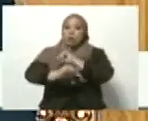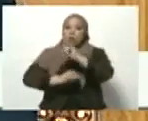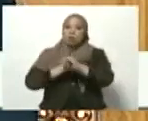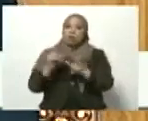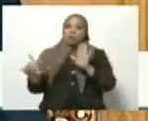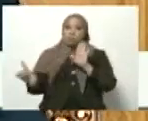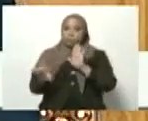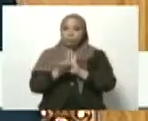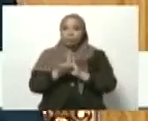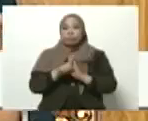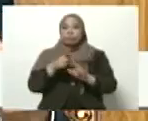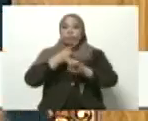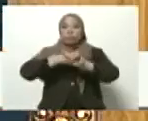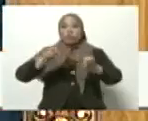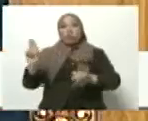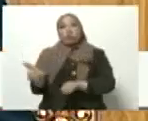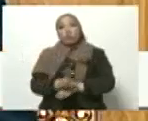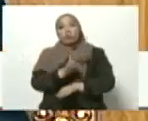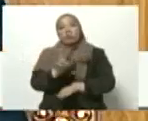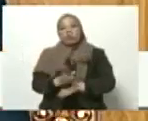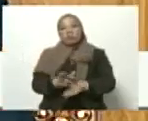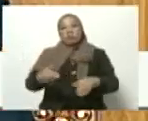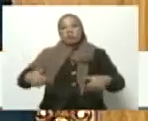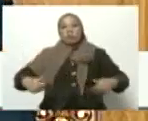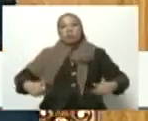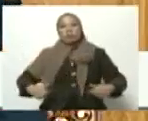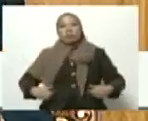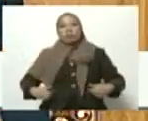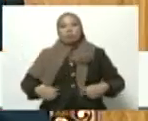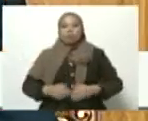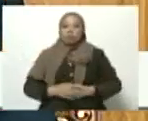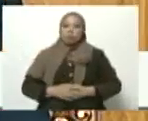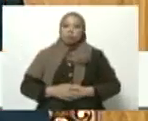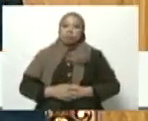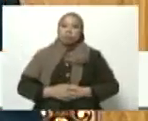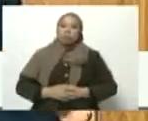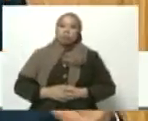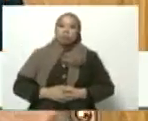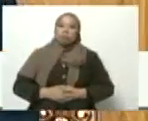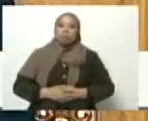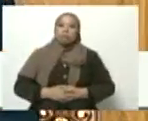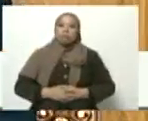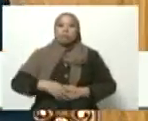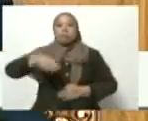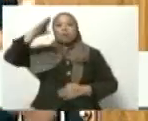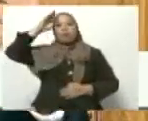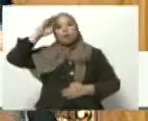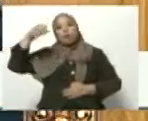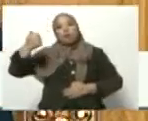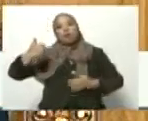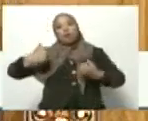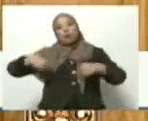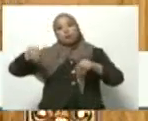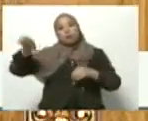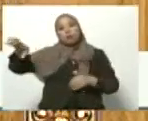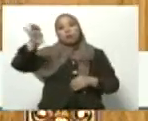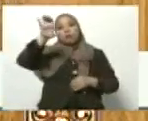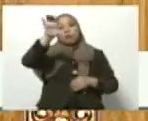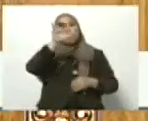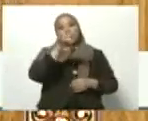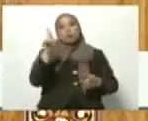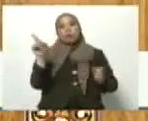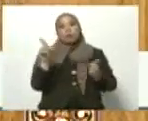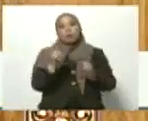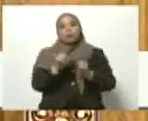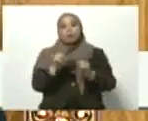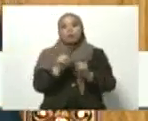Pero también el uso, la militarización de la diplomacia, es lo que venía diciendo acá, el uso de la fuerza militar sobre países pequeños para obligarlos a